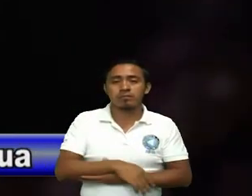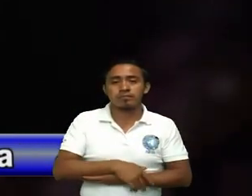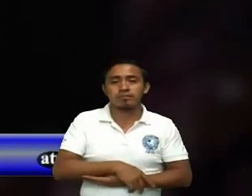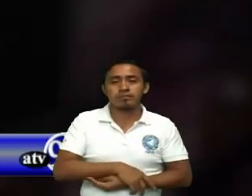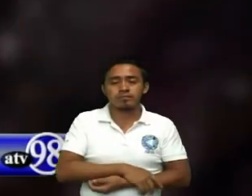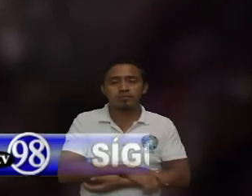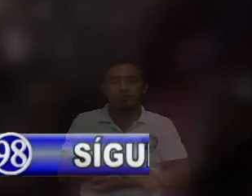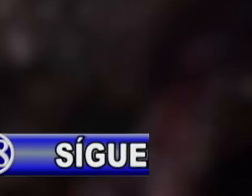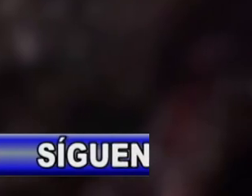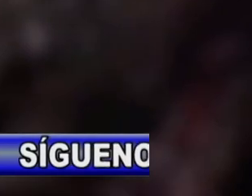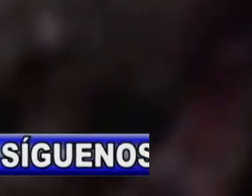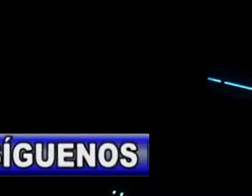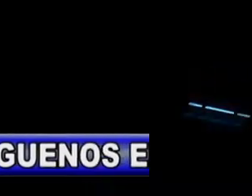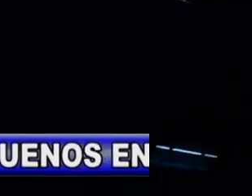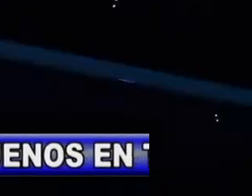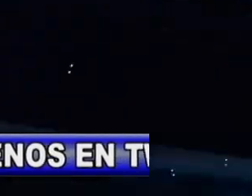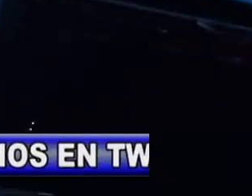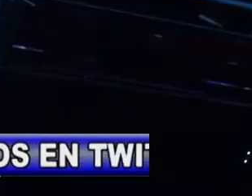Marcia.